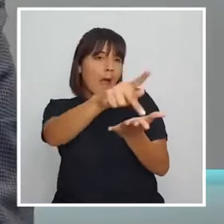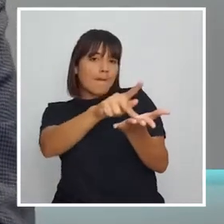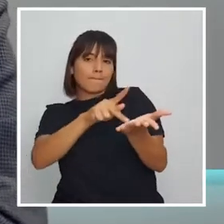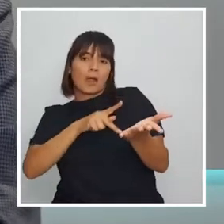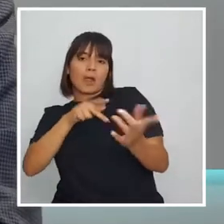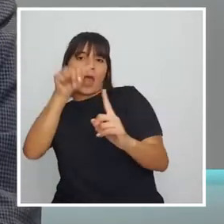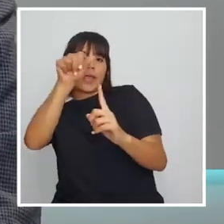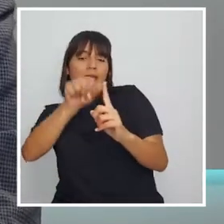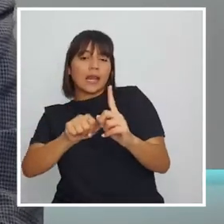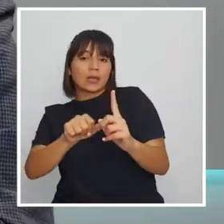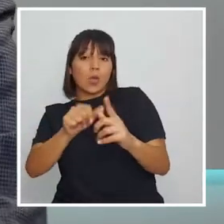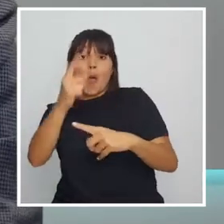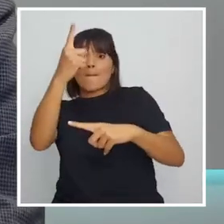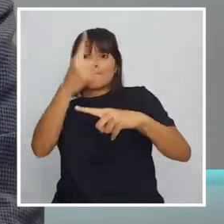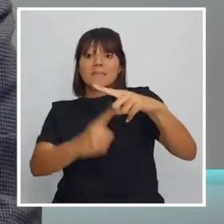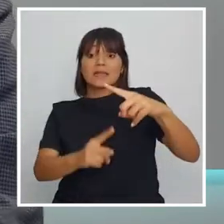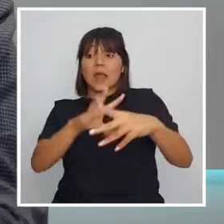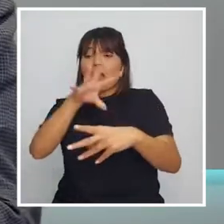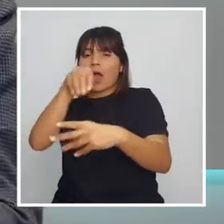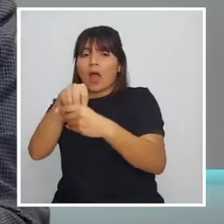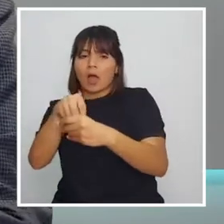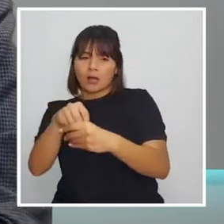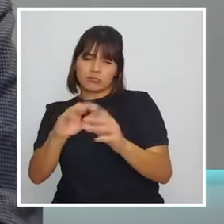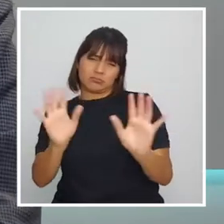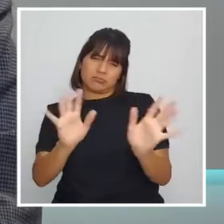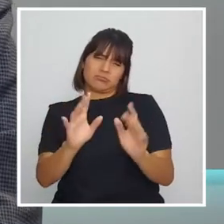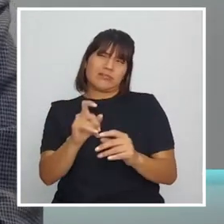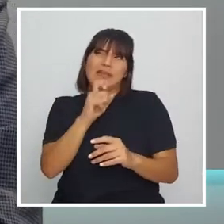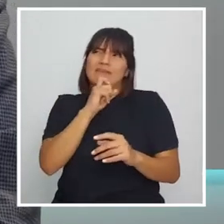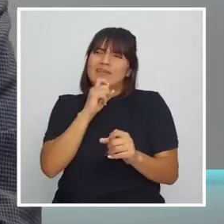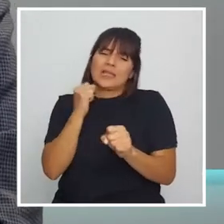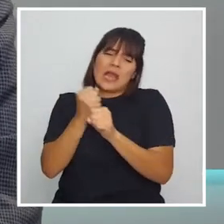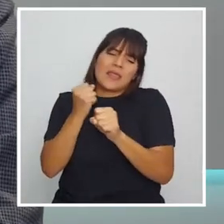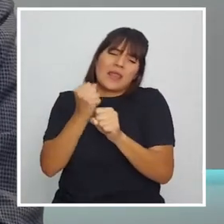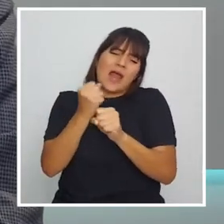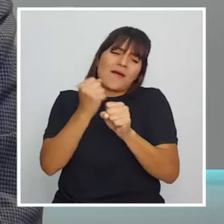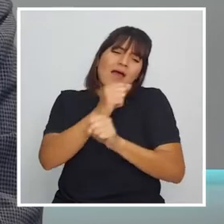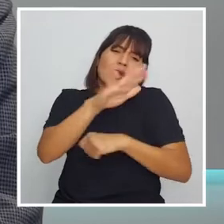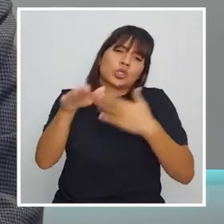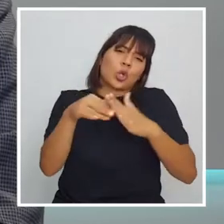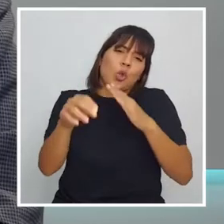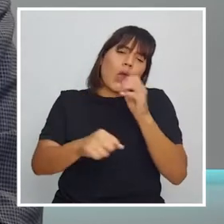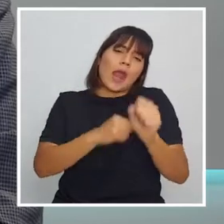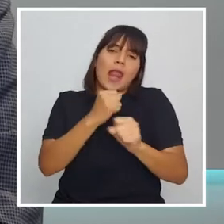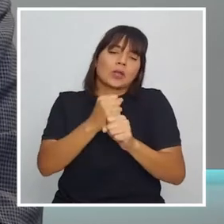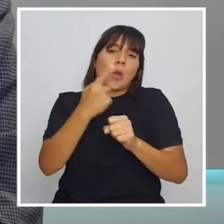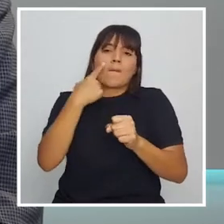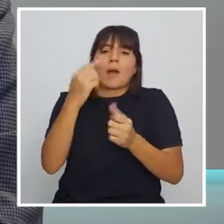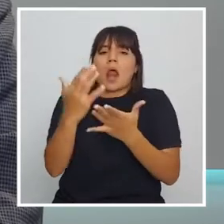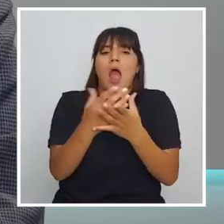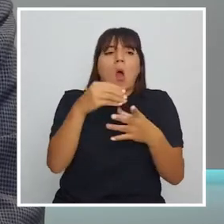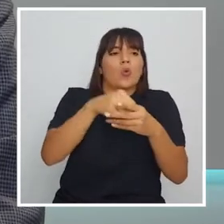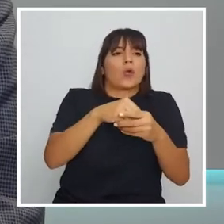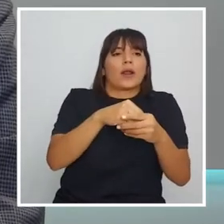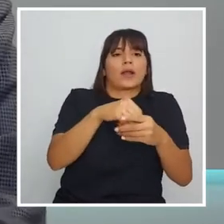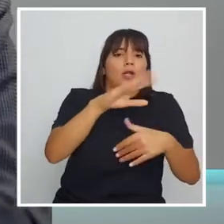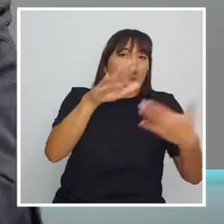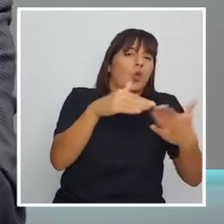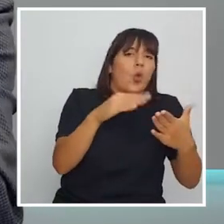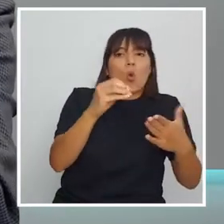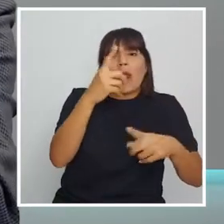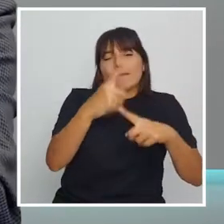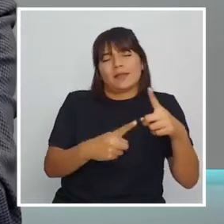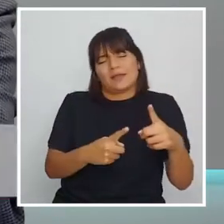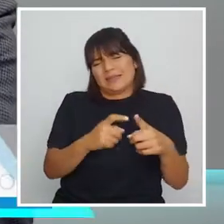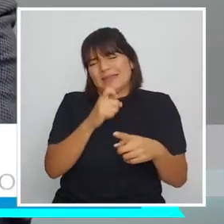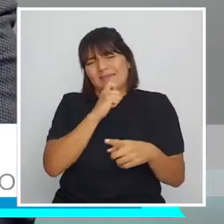pensar en que uno pase todo el año trabajando para recibir el aguinaldo y no gastarlo, pero guardar algo. Si